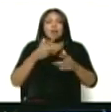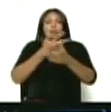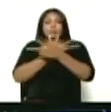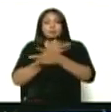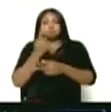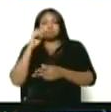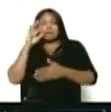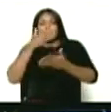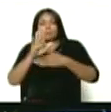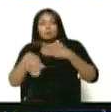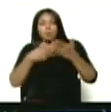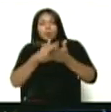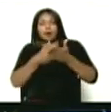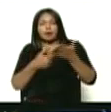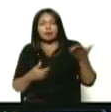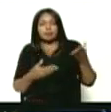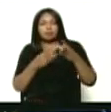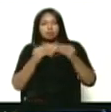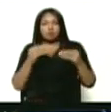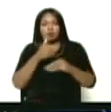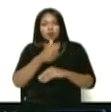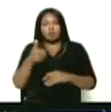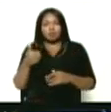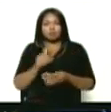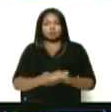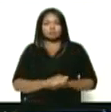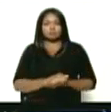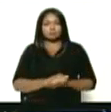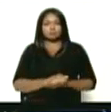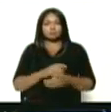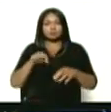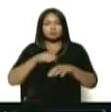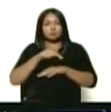y escuchar las propuestas, las opciones y tomar decisiones en tiempo real.